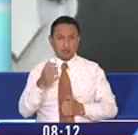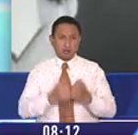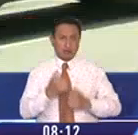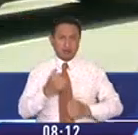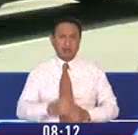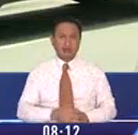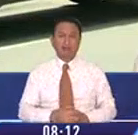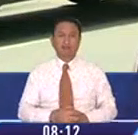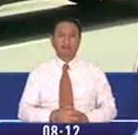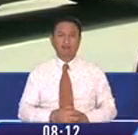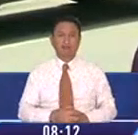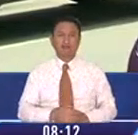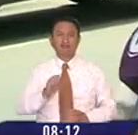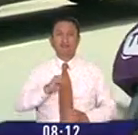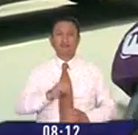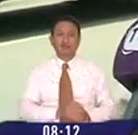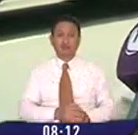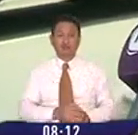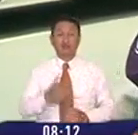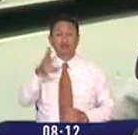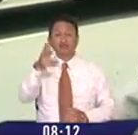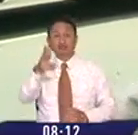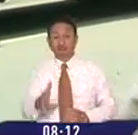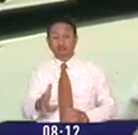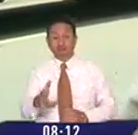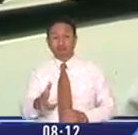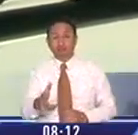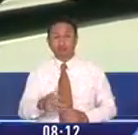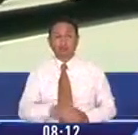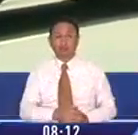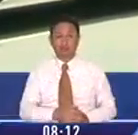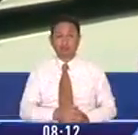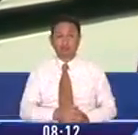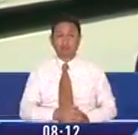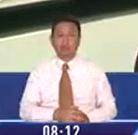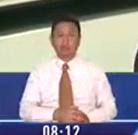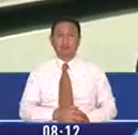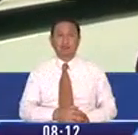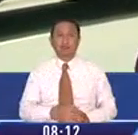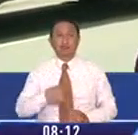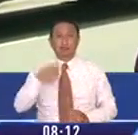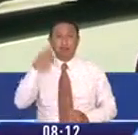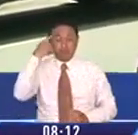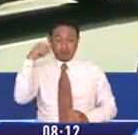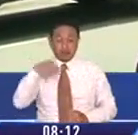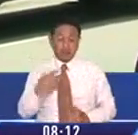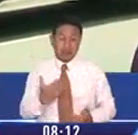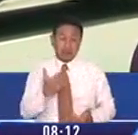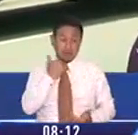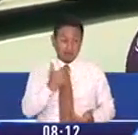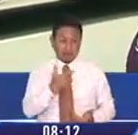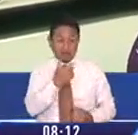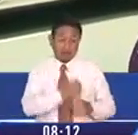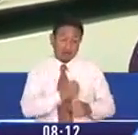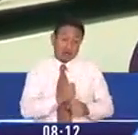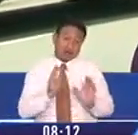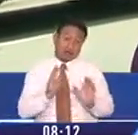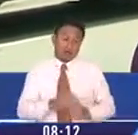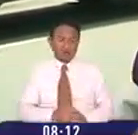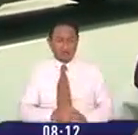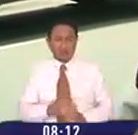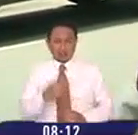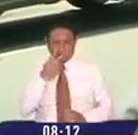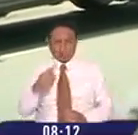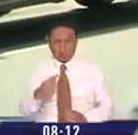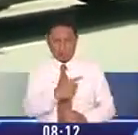afectados. Así que están carros parqueados en una alcantarilla, uno se imagina que están haciendo algo. Igual yo he visto, ¿no?